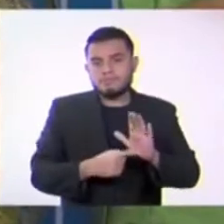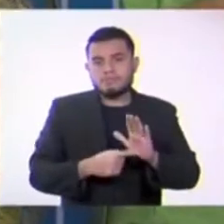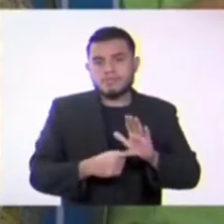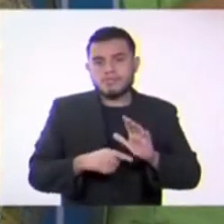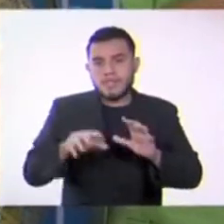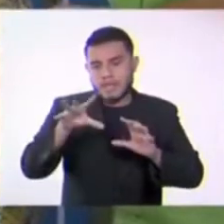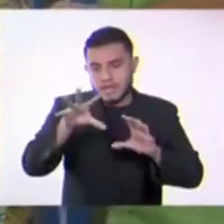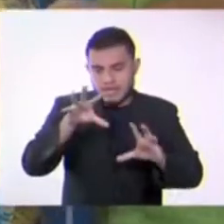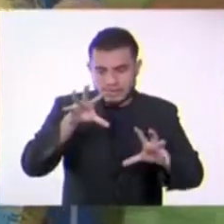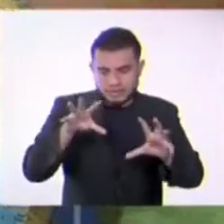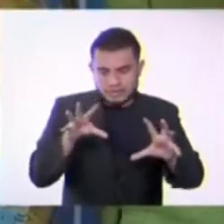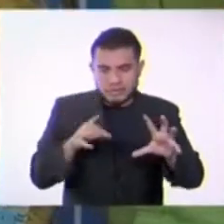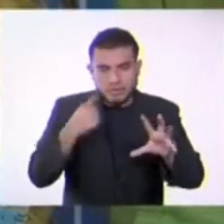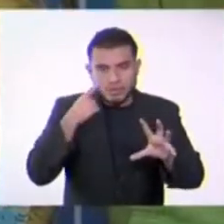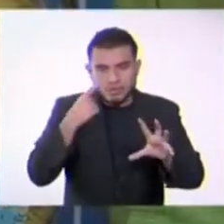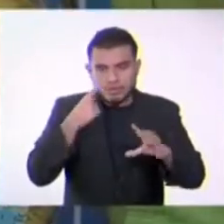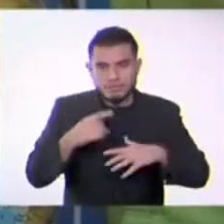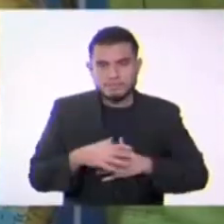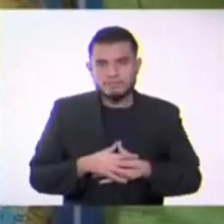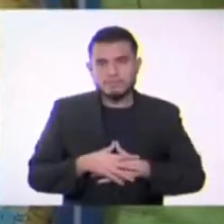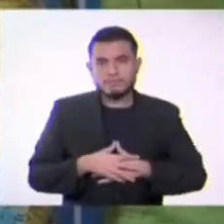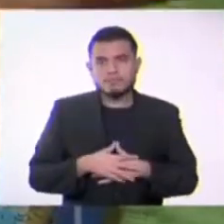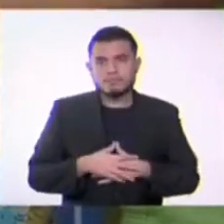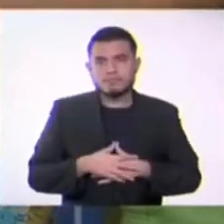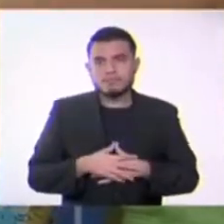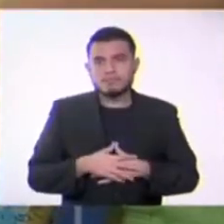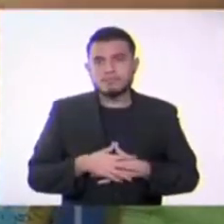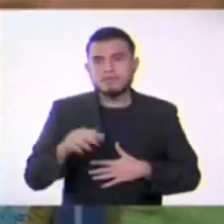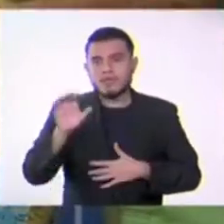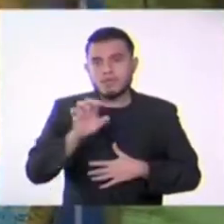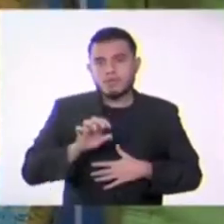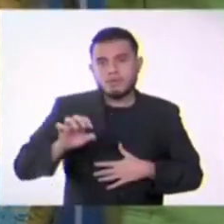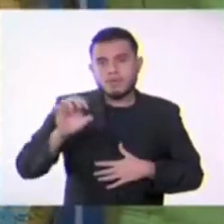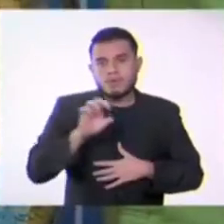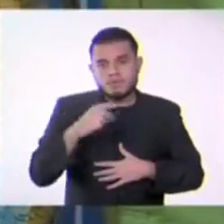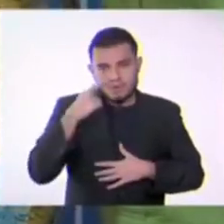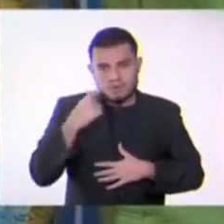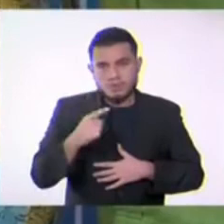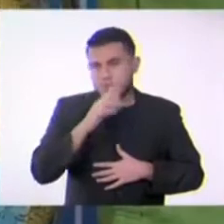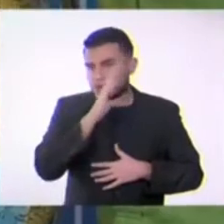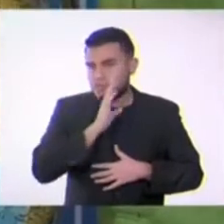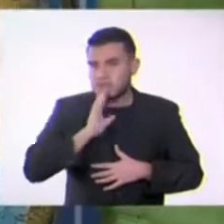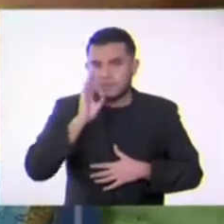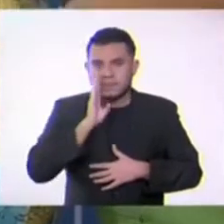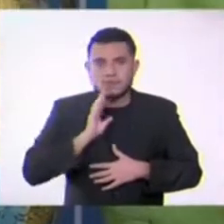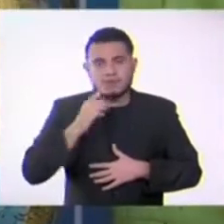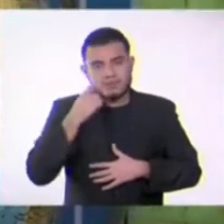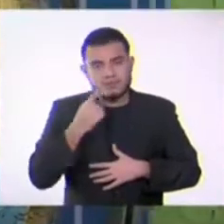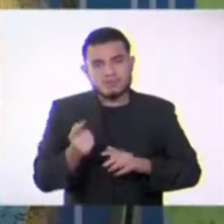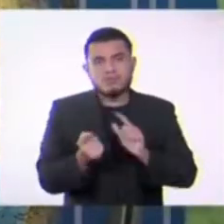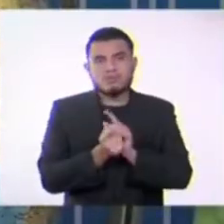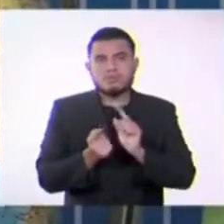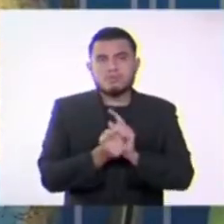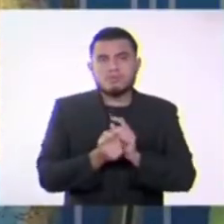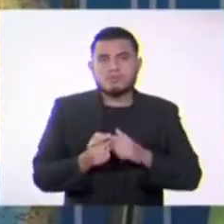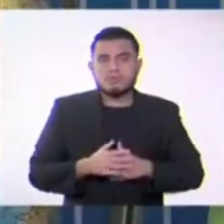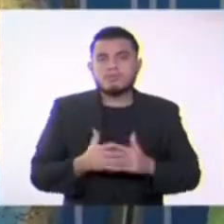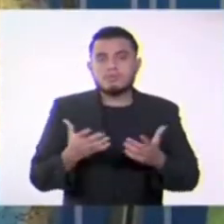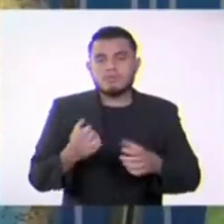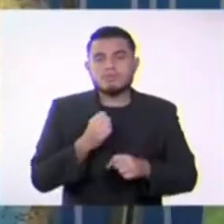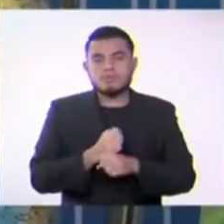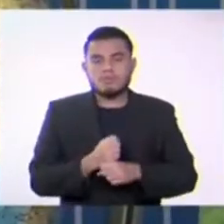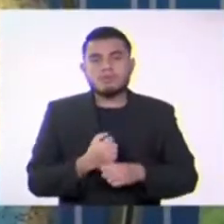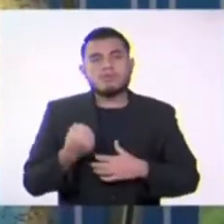ubica. Bueno, ya en bachillerato, digamos, este es un conocimiento que seguramente